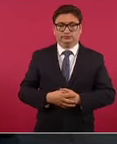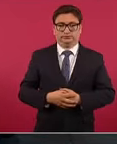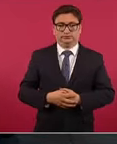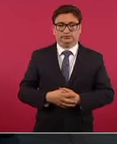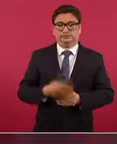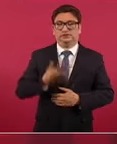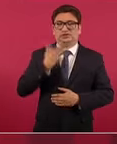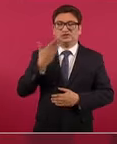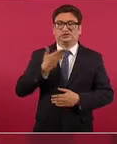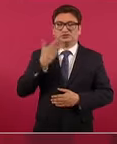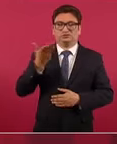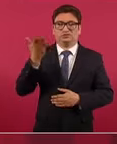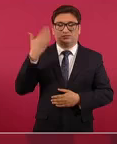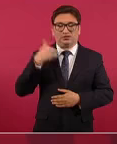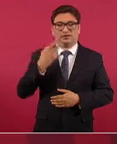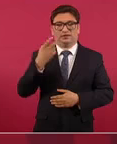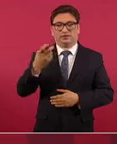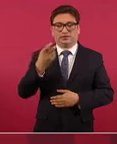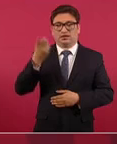la disciplina